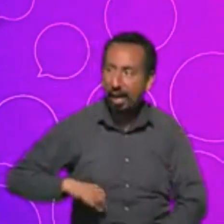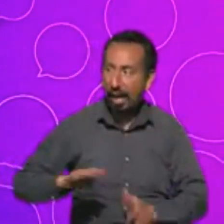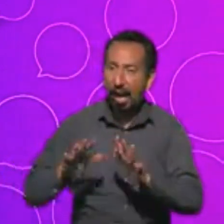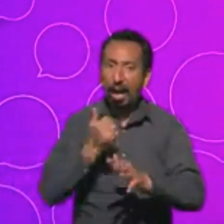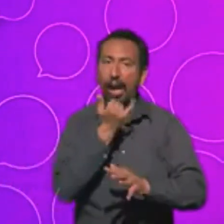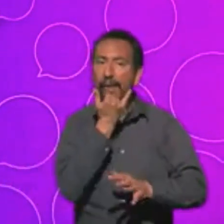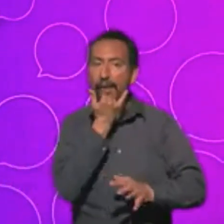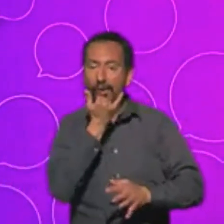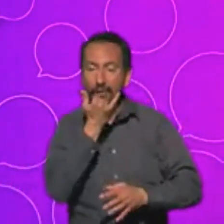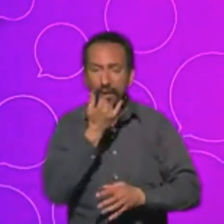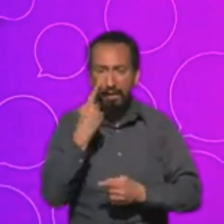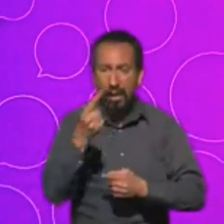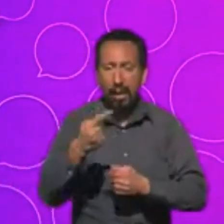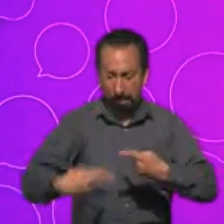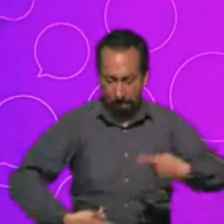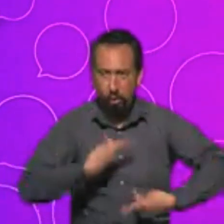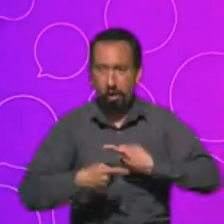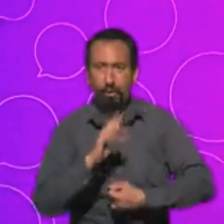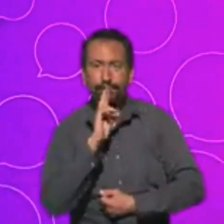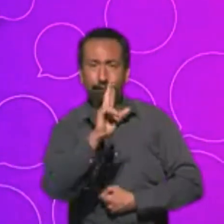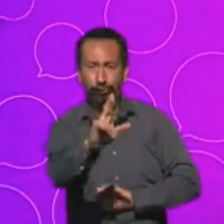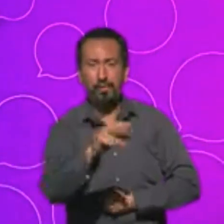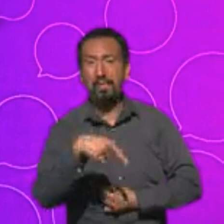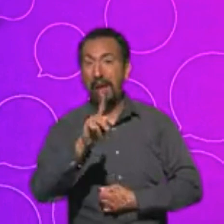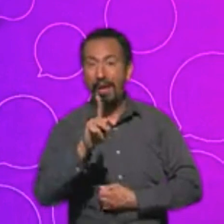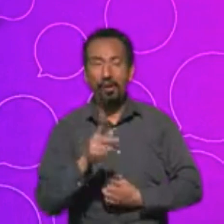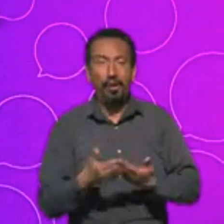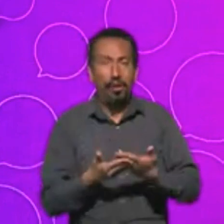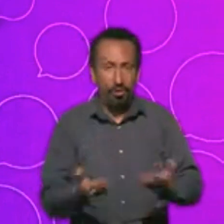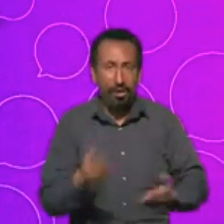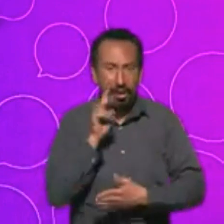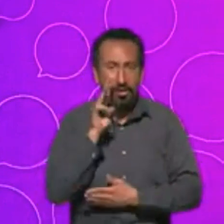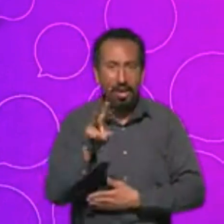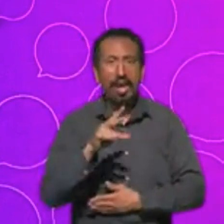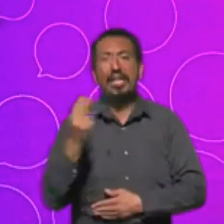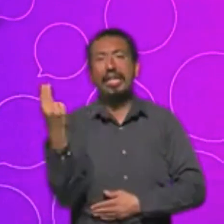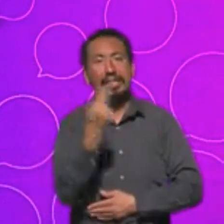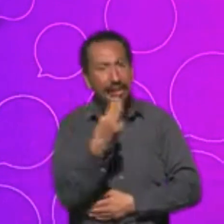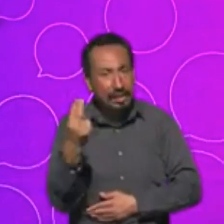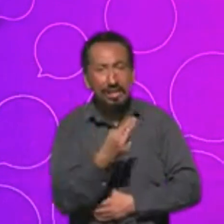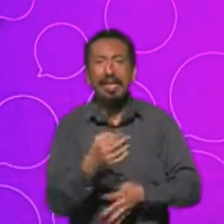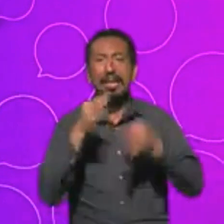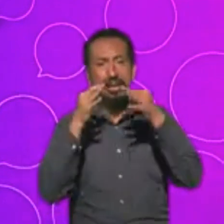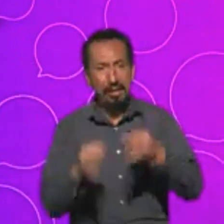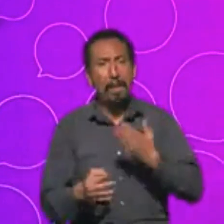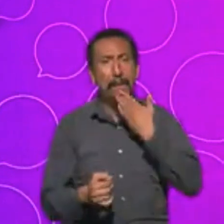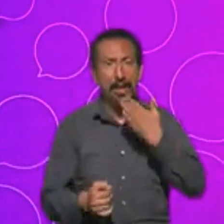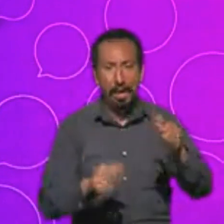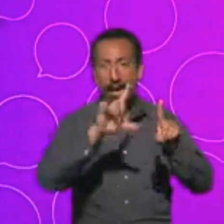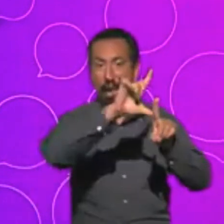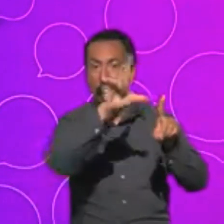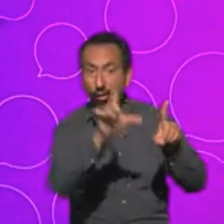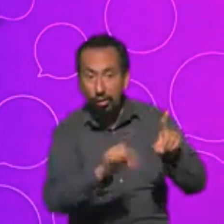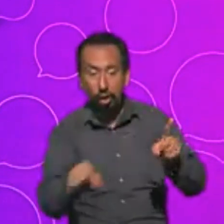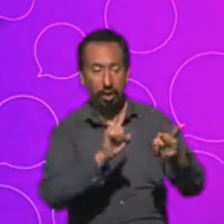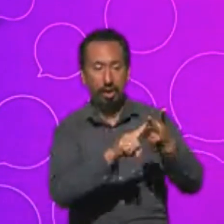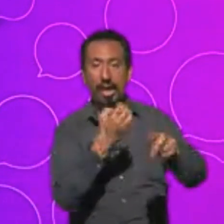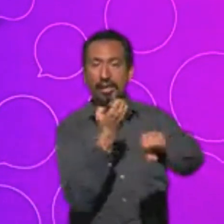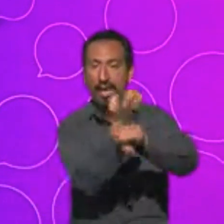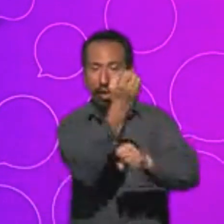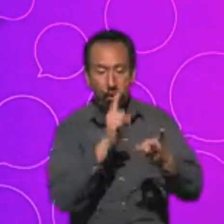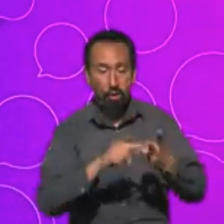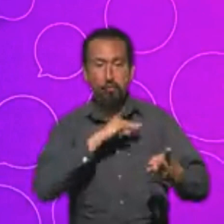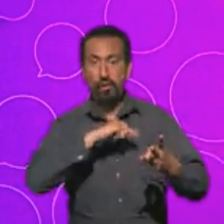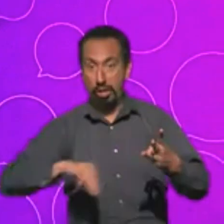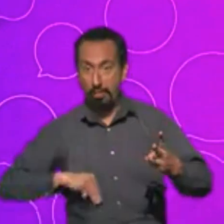no creo que de entrada debemos de de de tener una buena coordinación entre lo Federal entre lo Estatal y lo municipal no